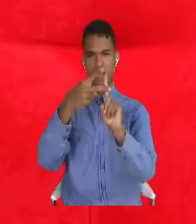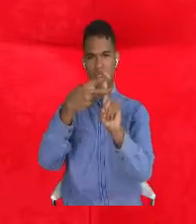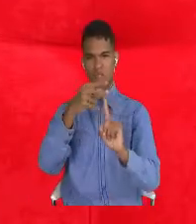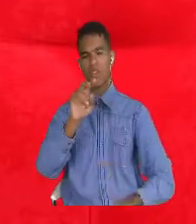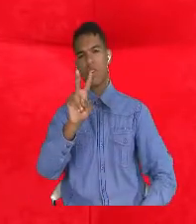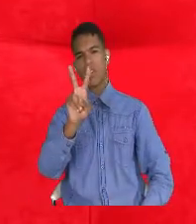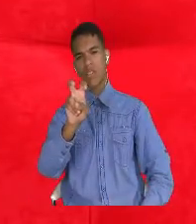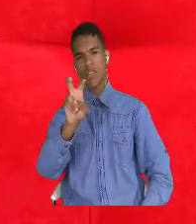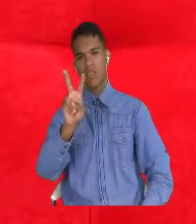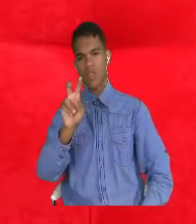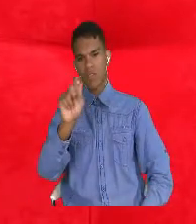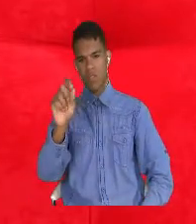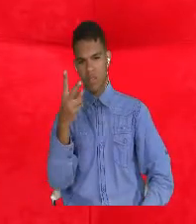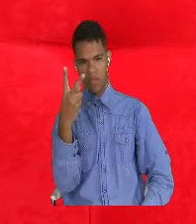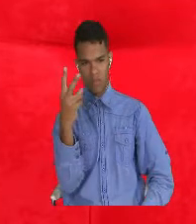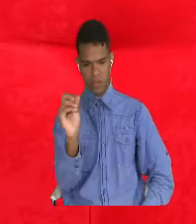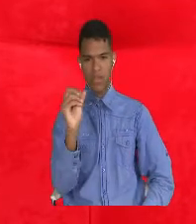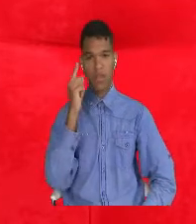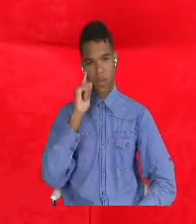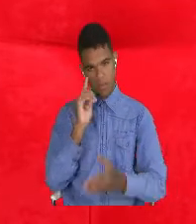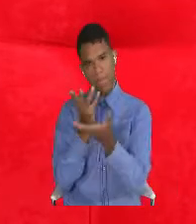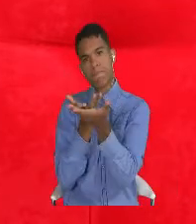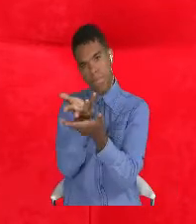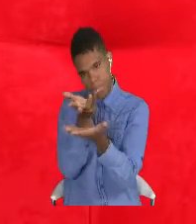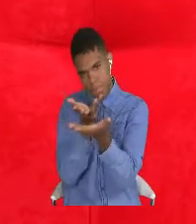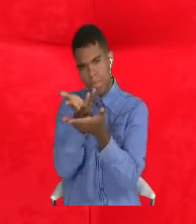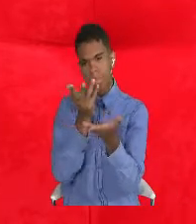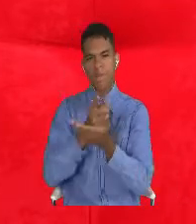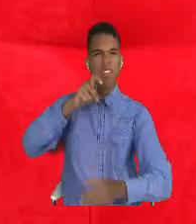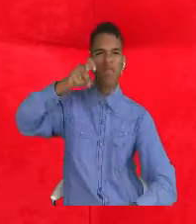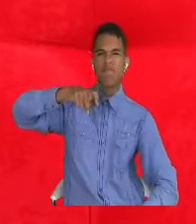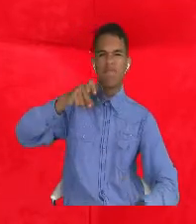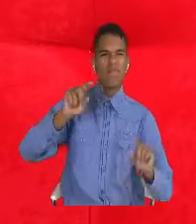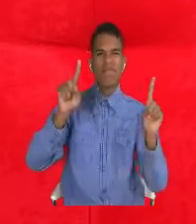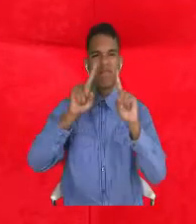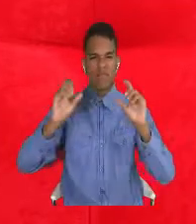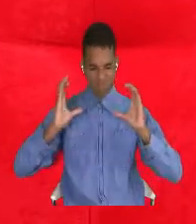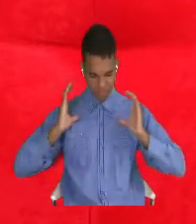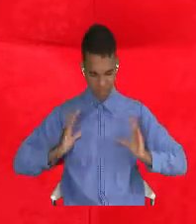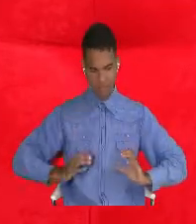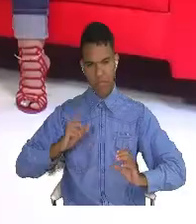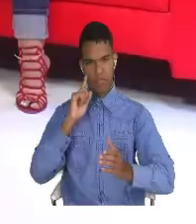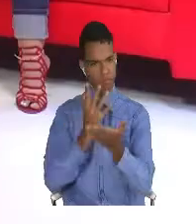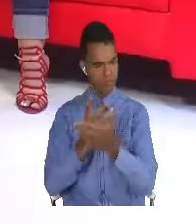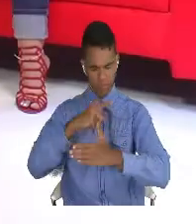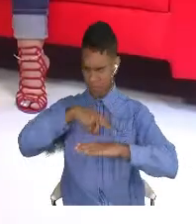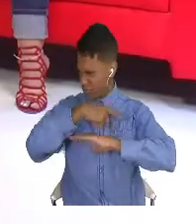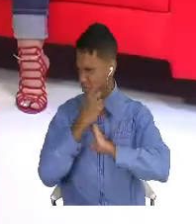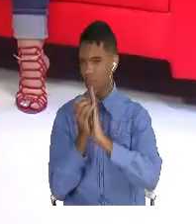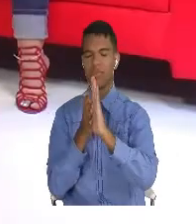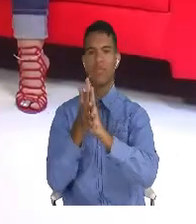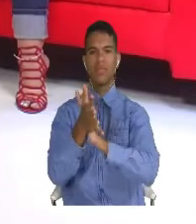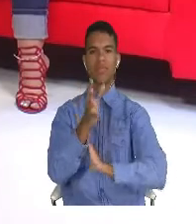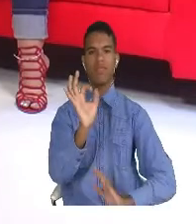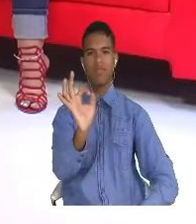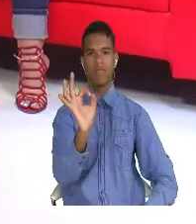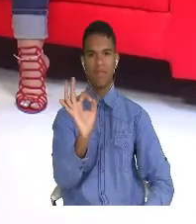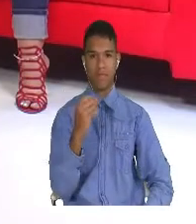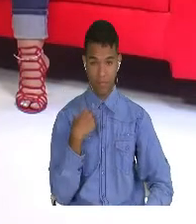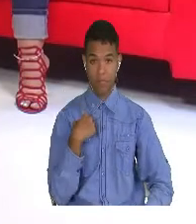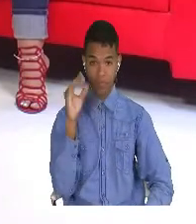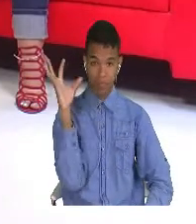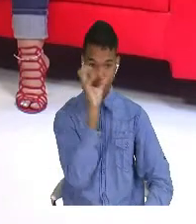7420. Ahí nosotros le aconsejaremos qué necesita nuestro paciente y le damos toda la información. Bueno, ya saben entonces dónde